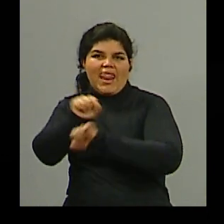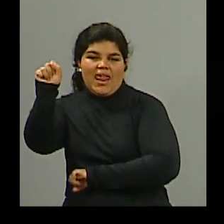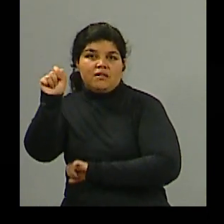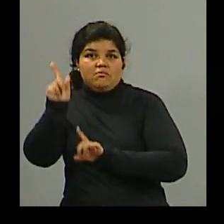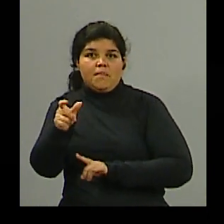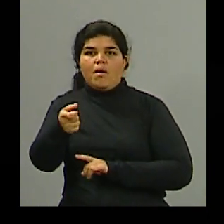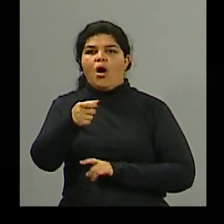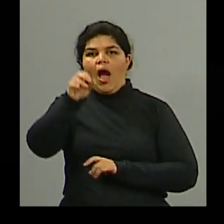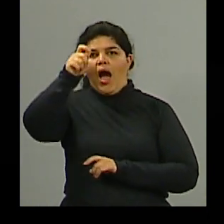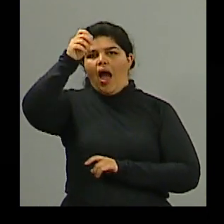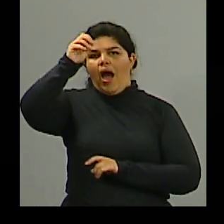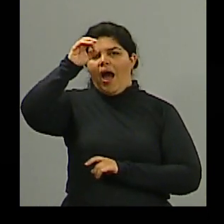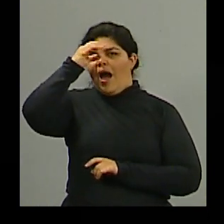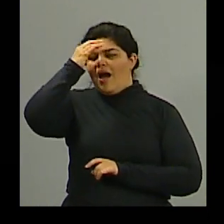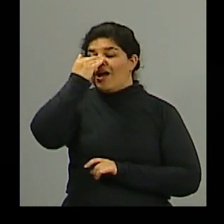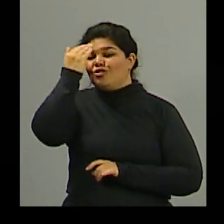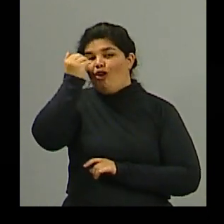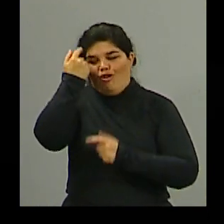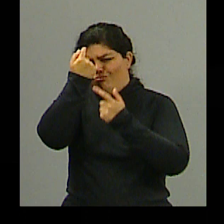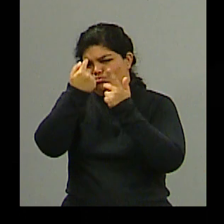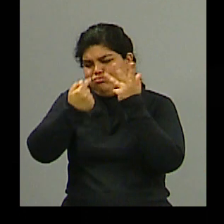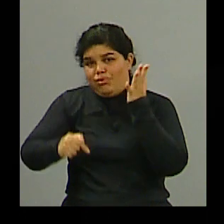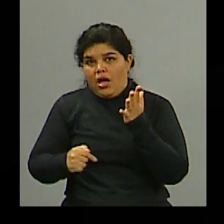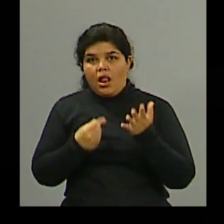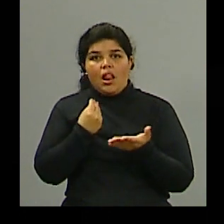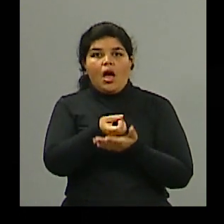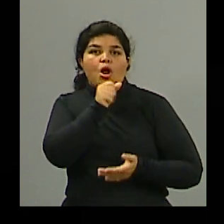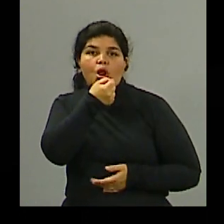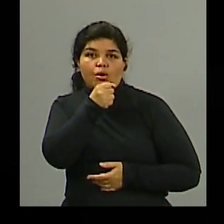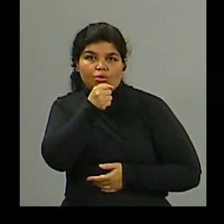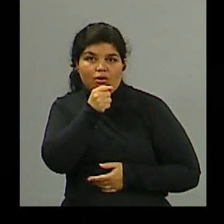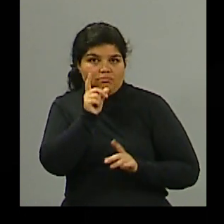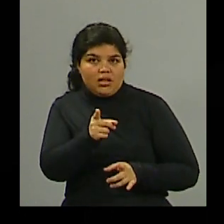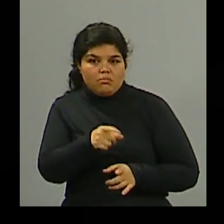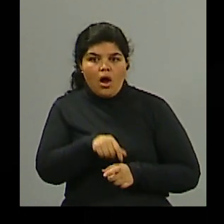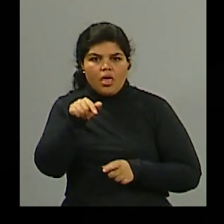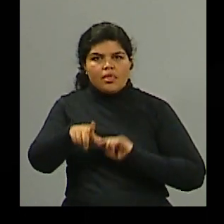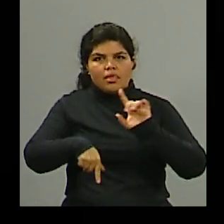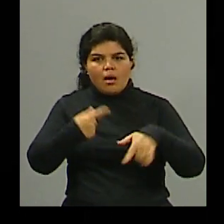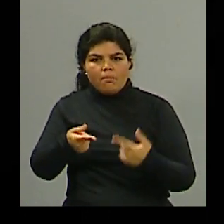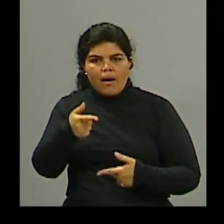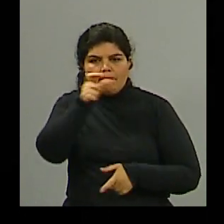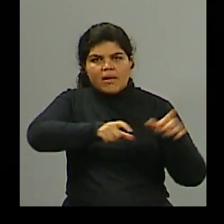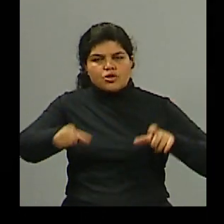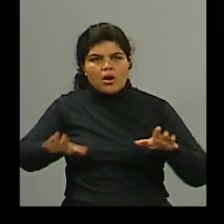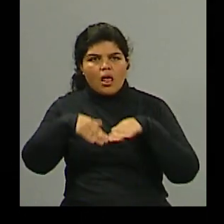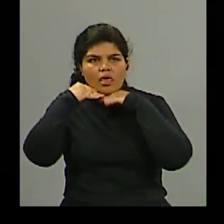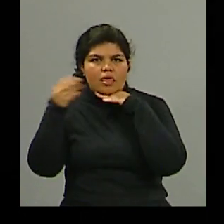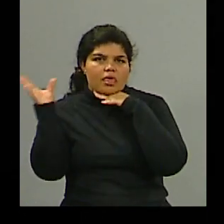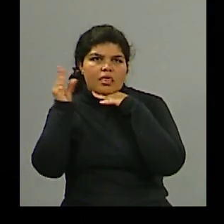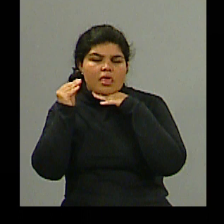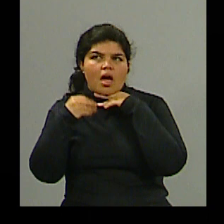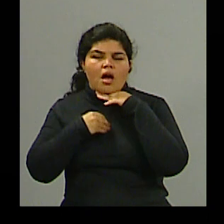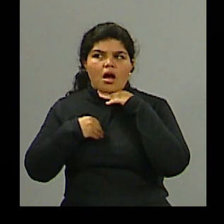actores. Exacto, y se demuestra el poder de los medios de comunicación, principalmente la radio, ¿sí? Y bueno, después surgió en la